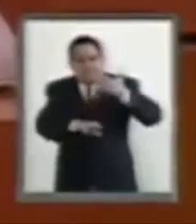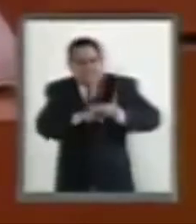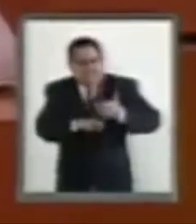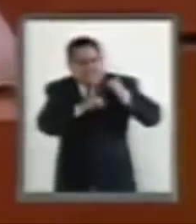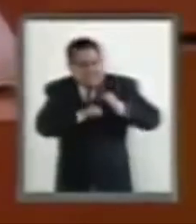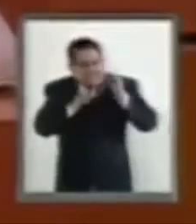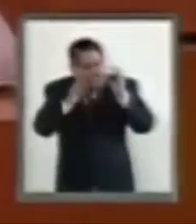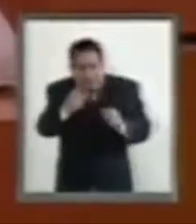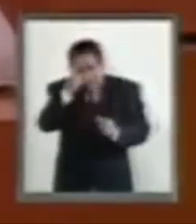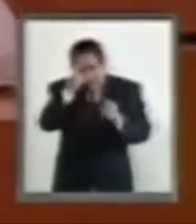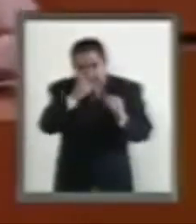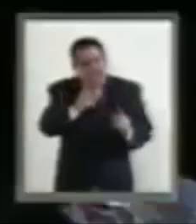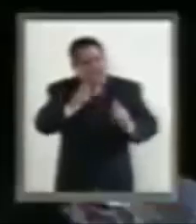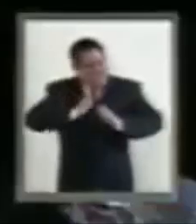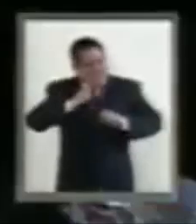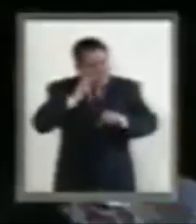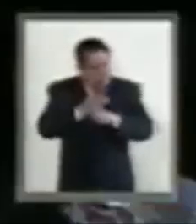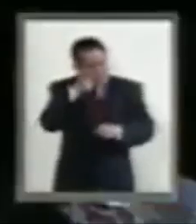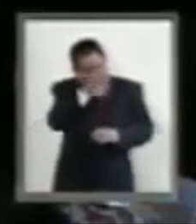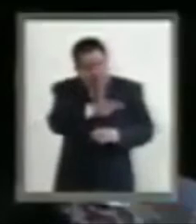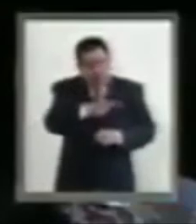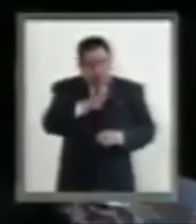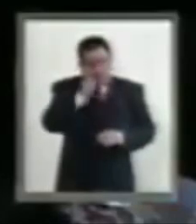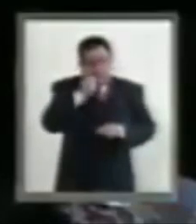país. Asúmalo.